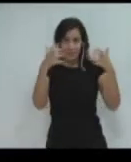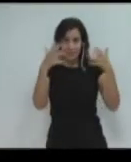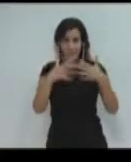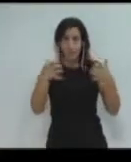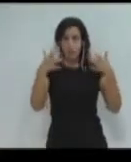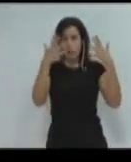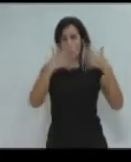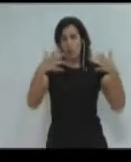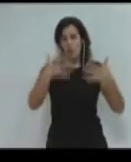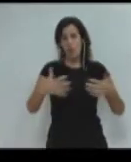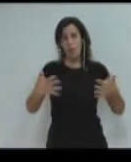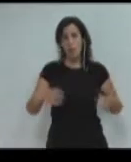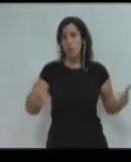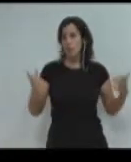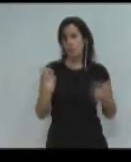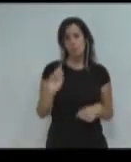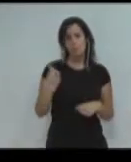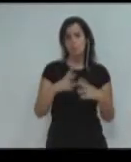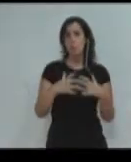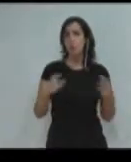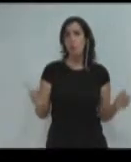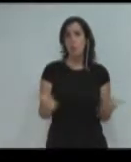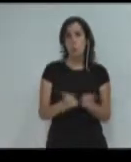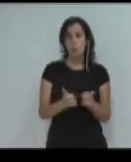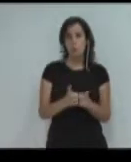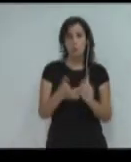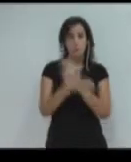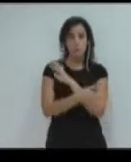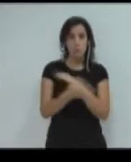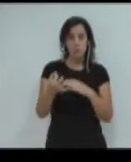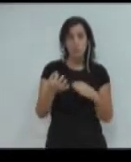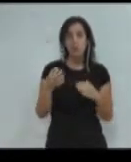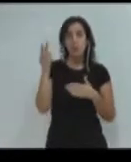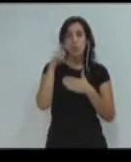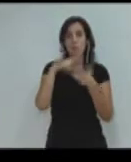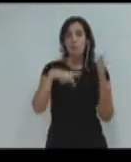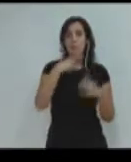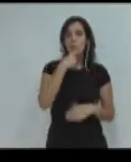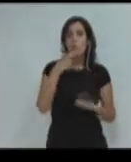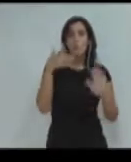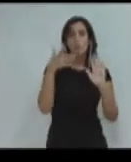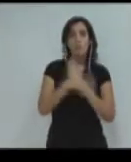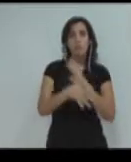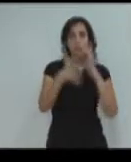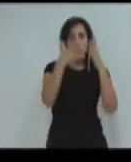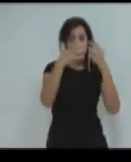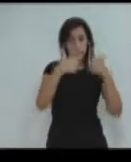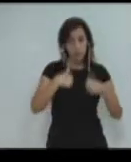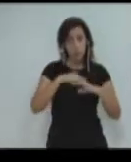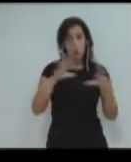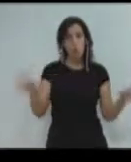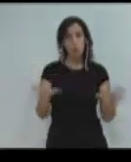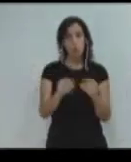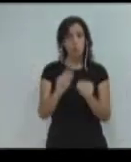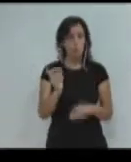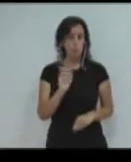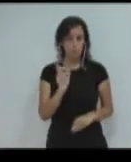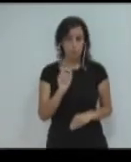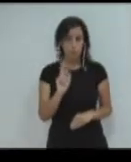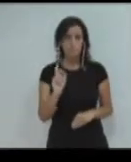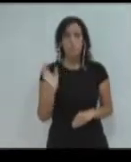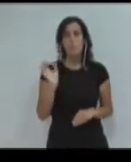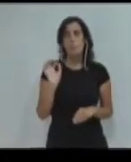muy extensos. ¿Con esto qué significa? La lectura fácil no se trata de resumir, ni se trata de